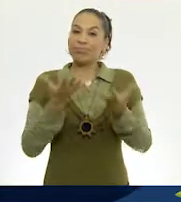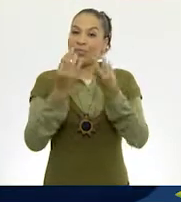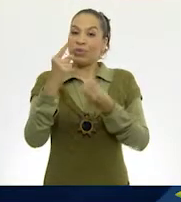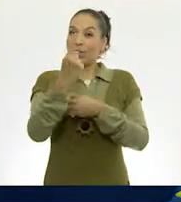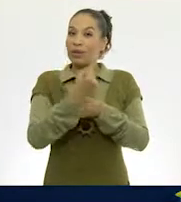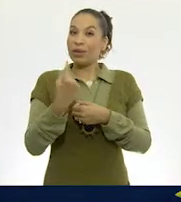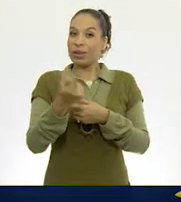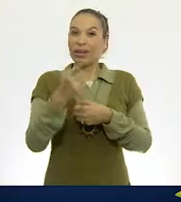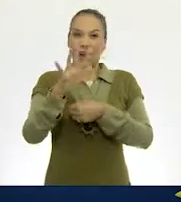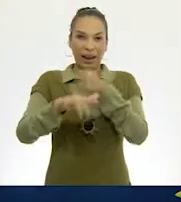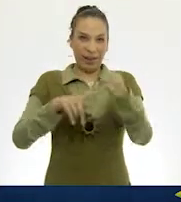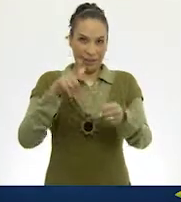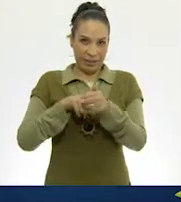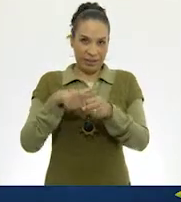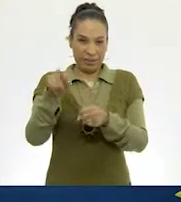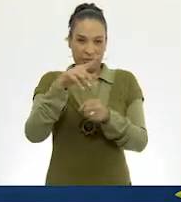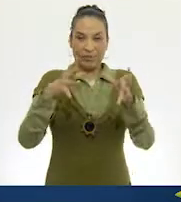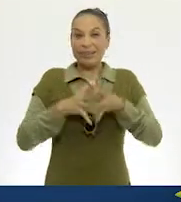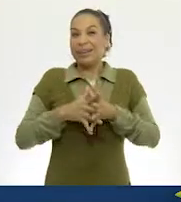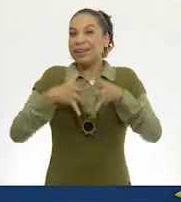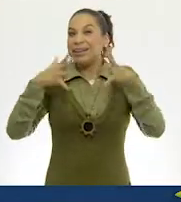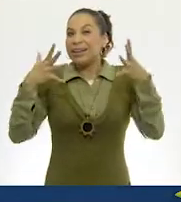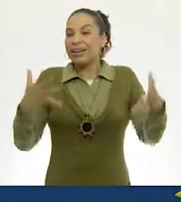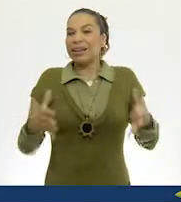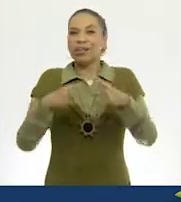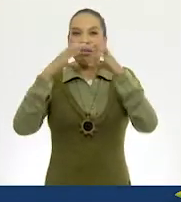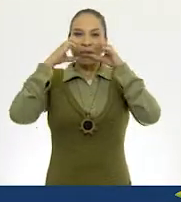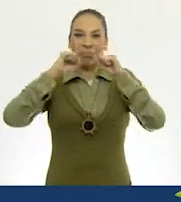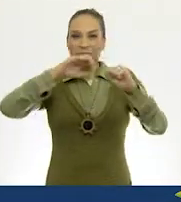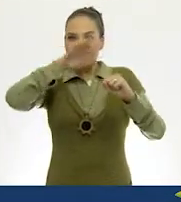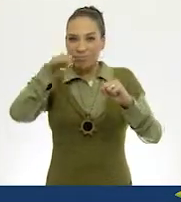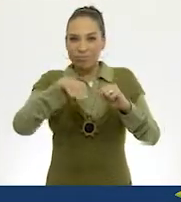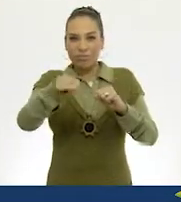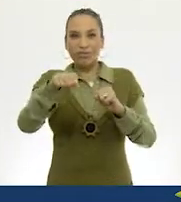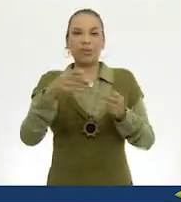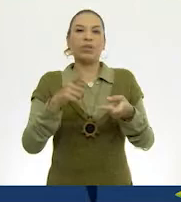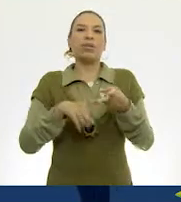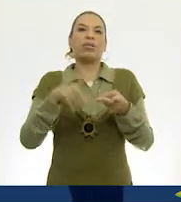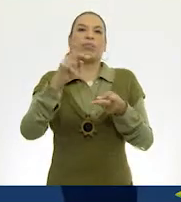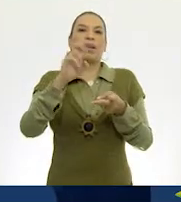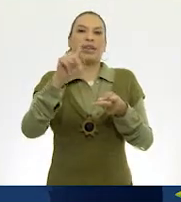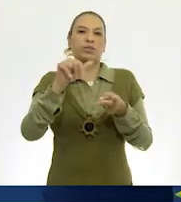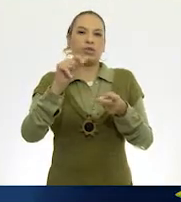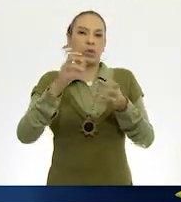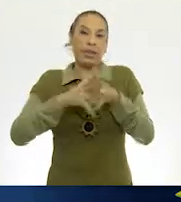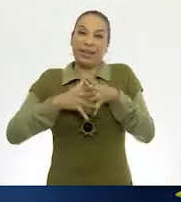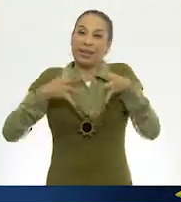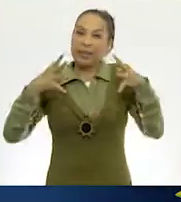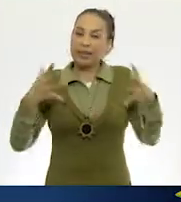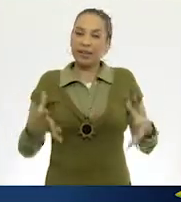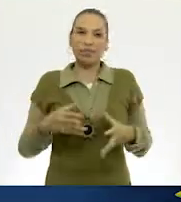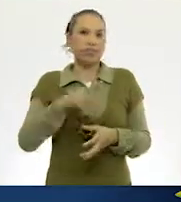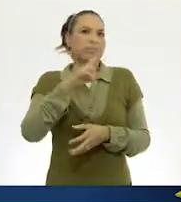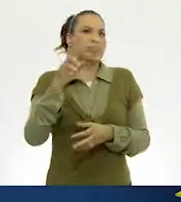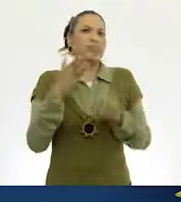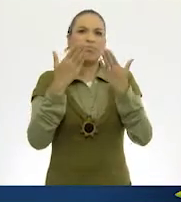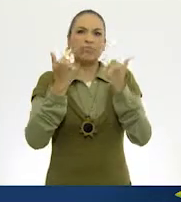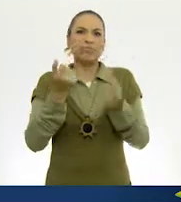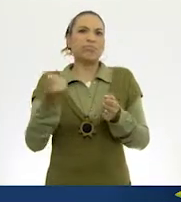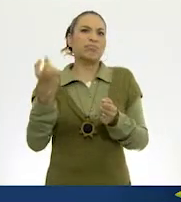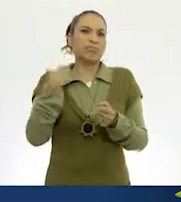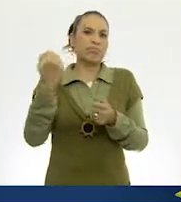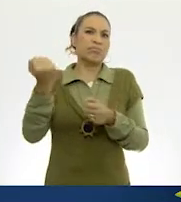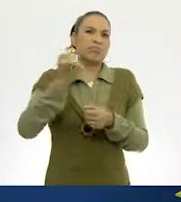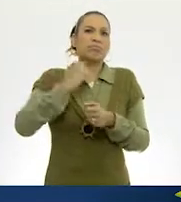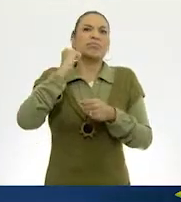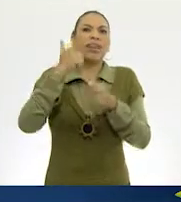estos animales gigantescos, como los mamuts, como los perezosos gigantes, nunca habían tenido un depredador